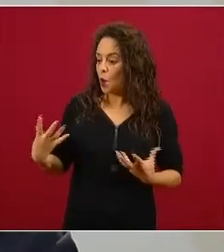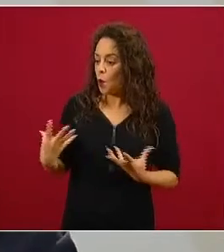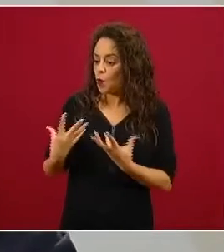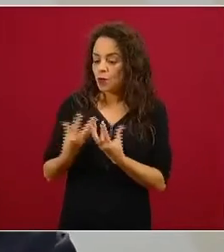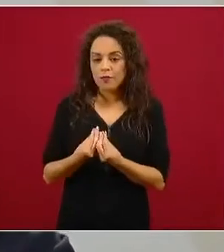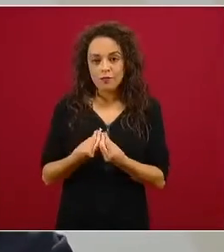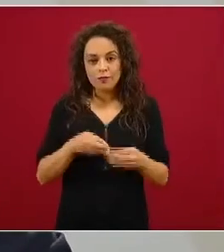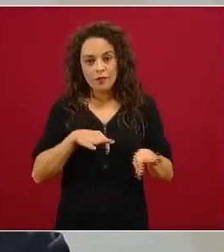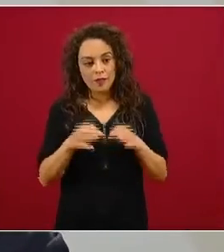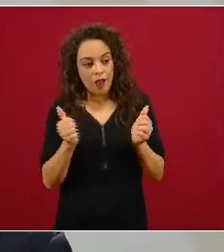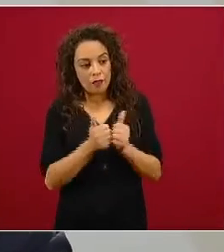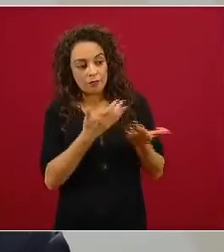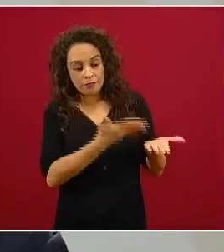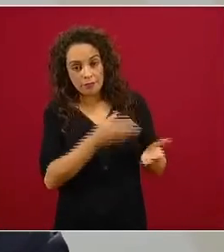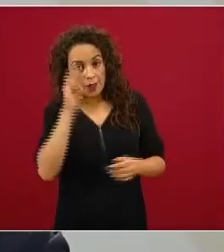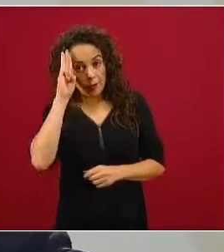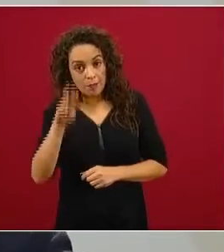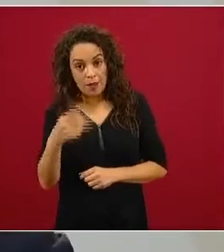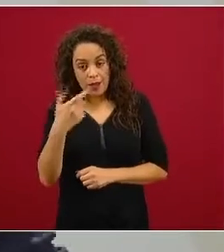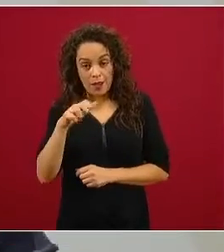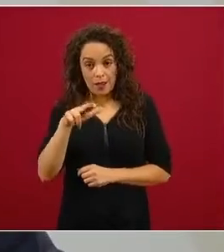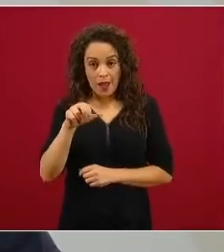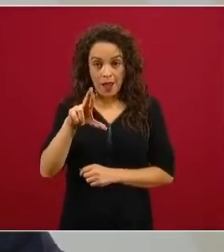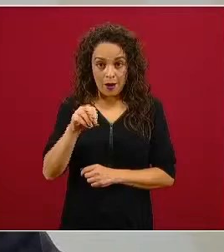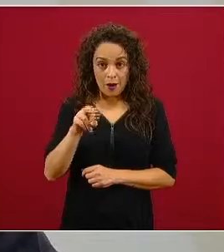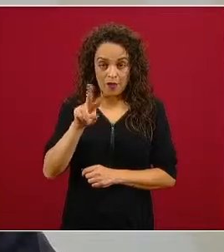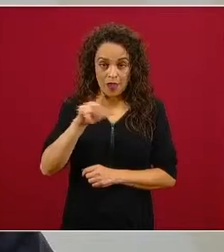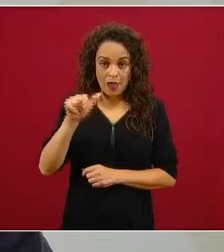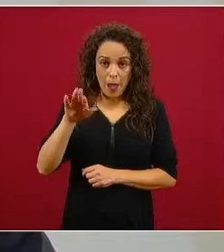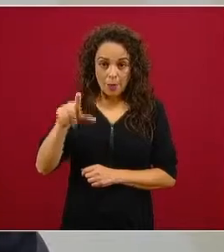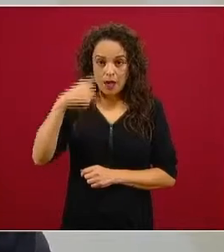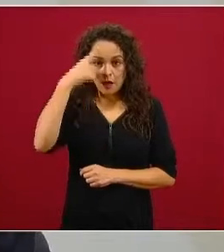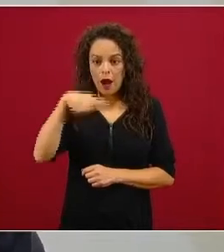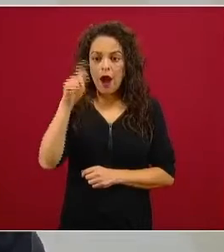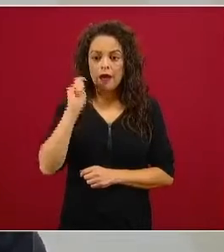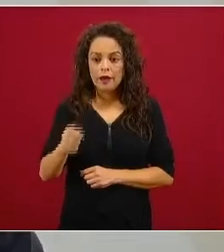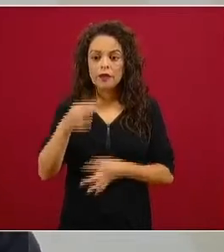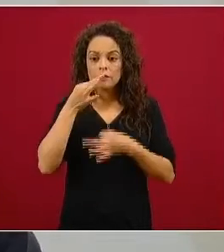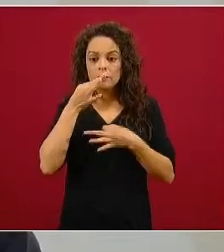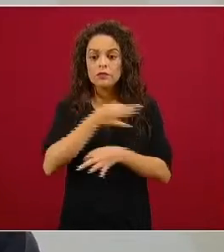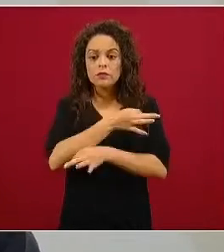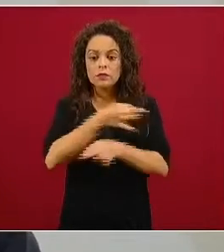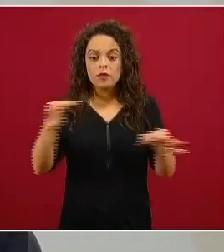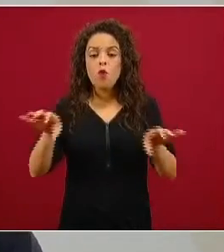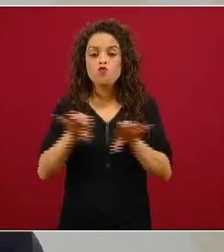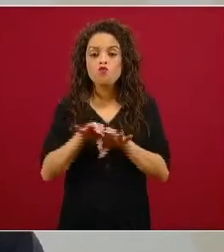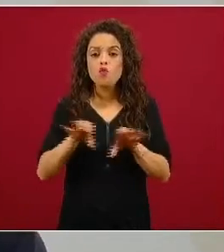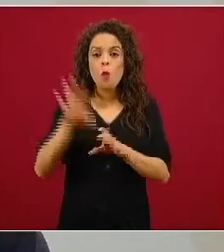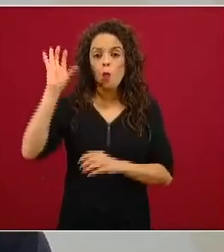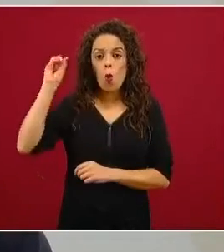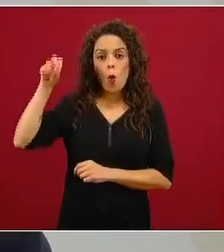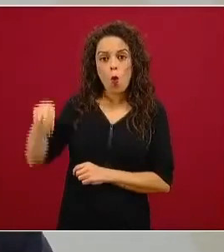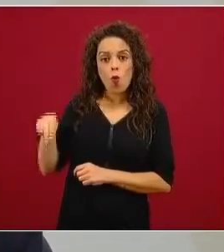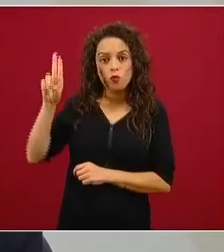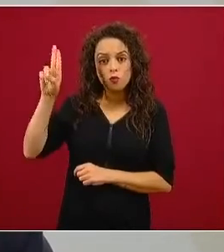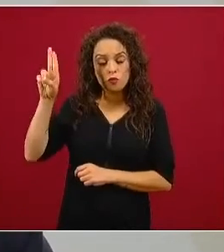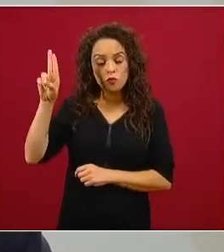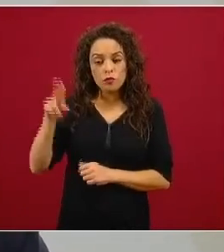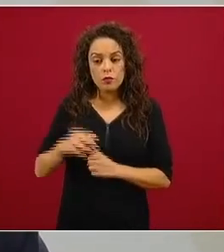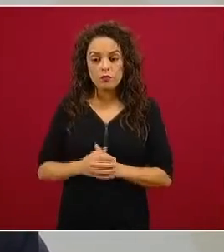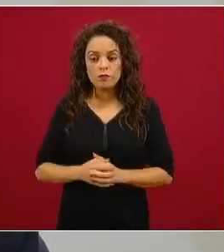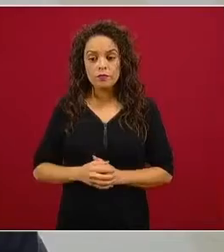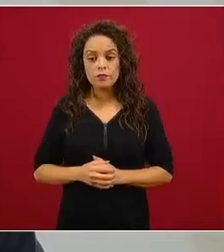Servicio de Educación Pública de Nayarit, y Global Miners, que es una organización también de estudiantes que apoya a Naciones Unidas. Hoy